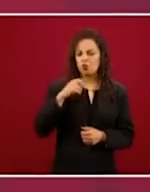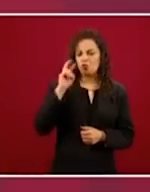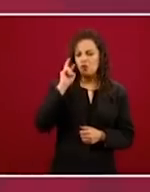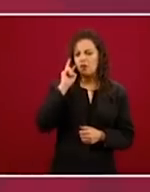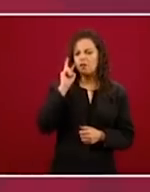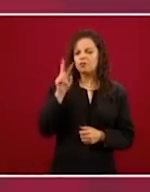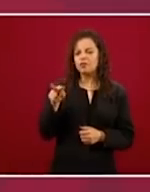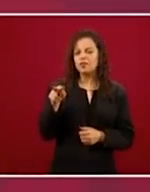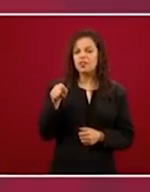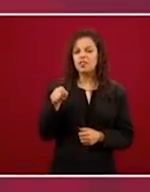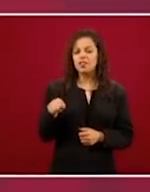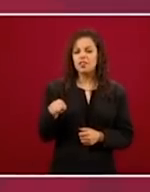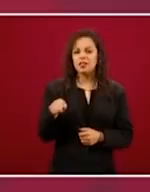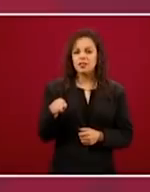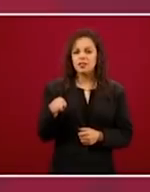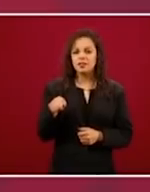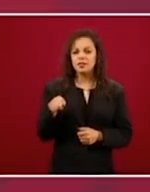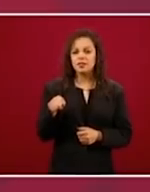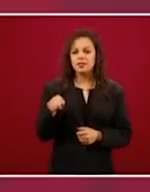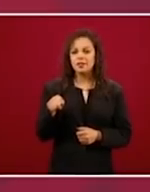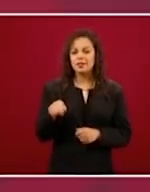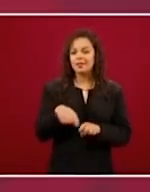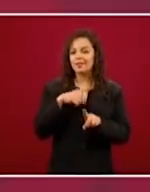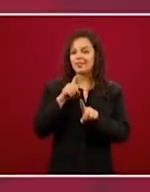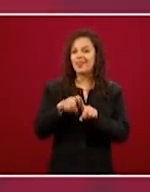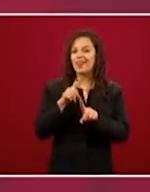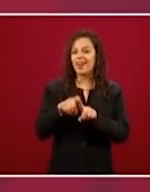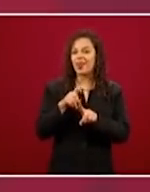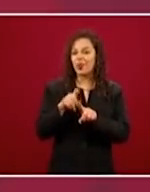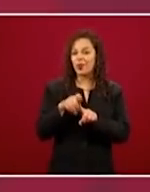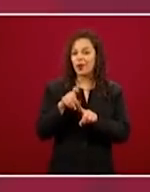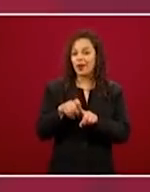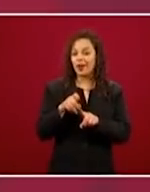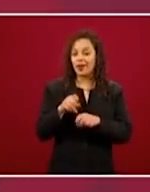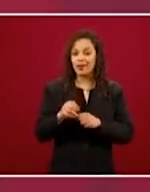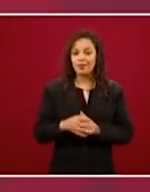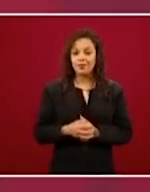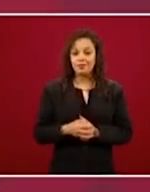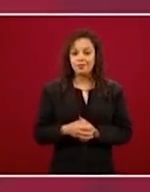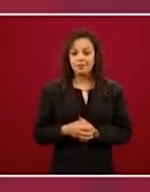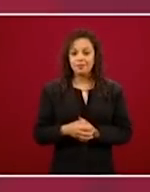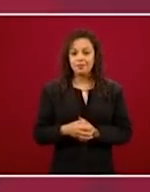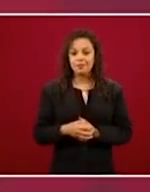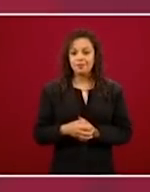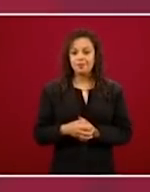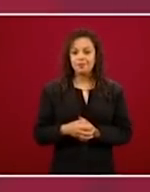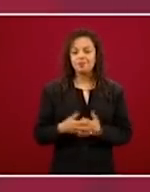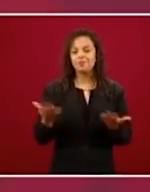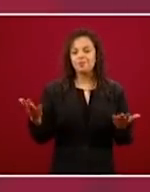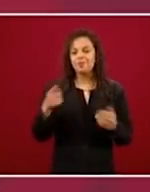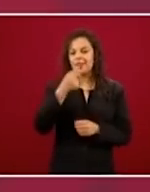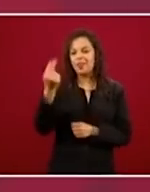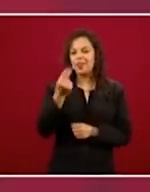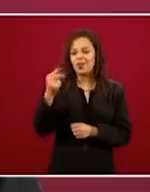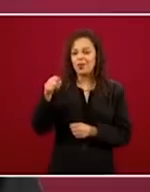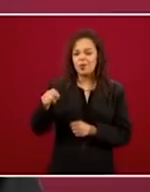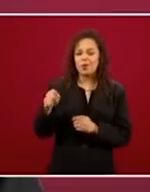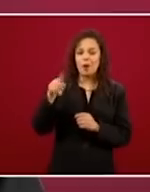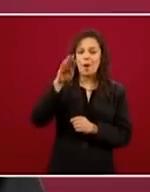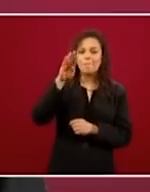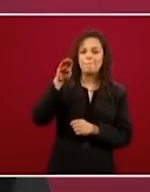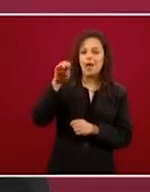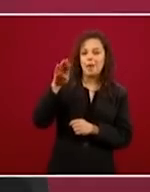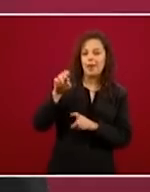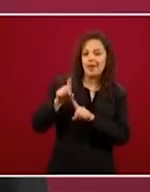este una caricatura me dice este que